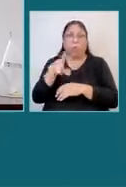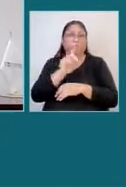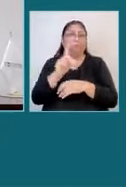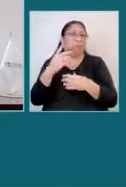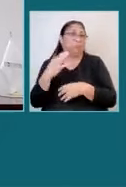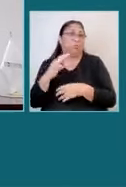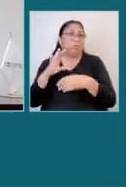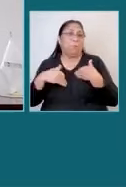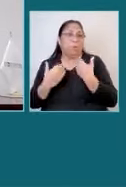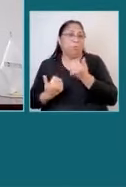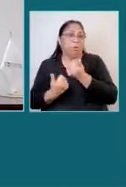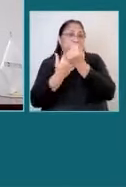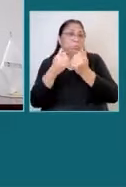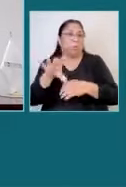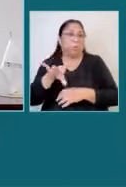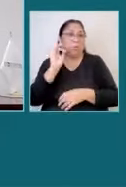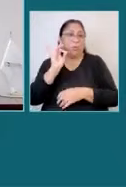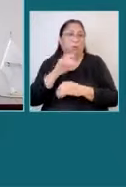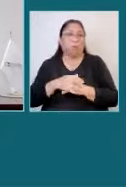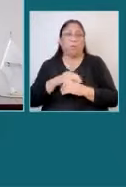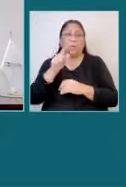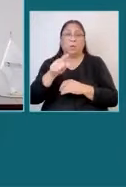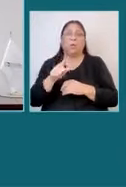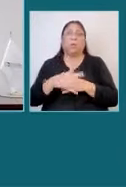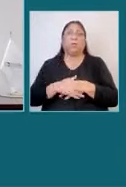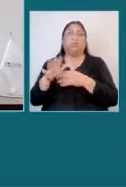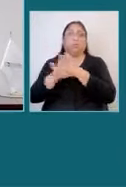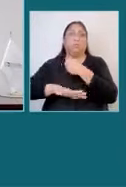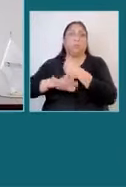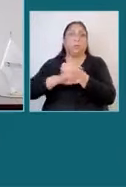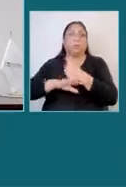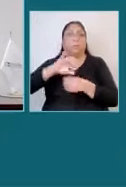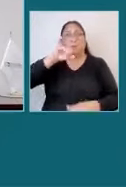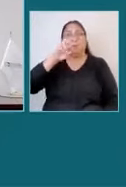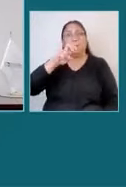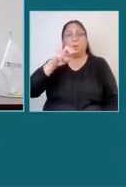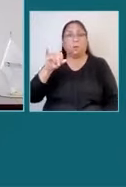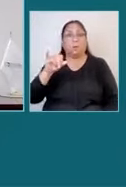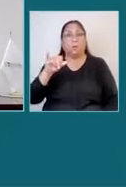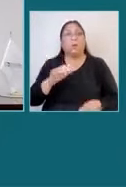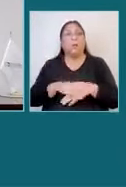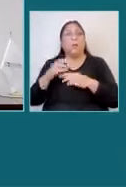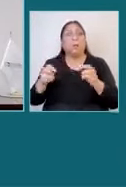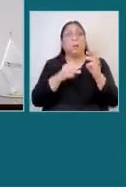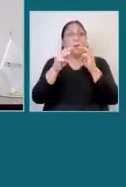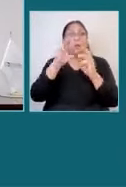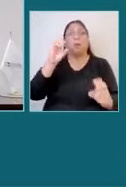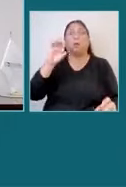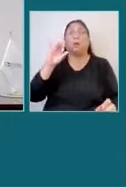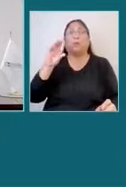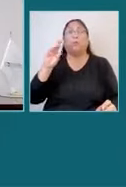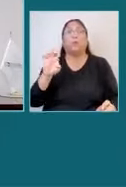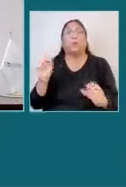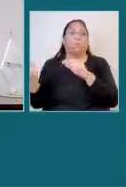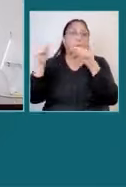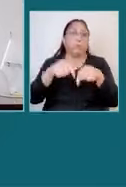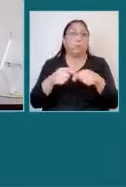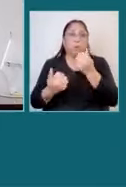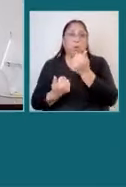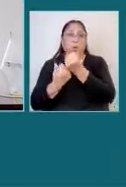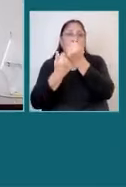siempre puedan encontrarlos. Entonces, esta es básicamente, Jenny, la forma en la que nosotros, desde COFIDE, venimos